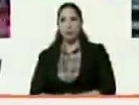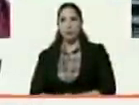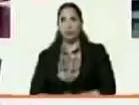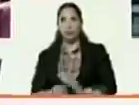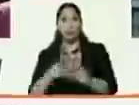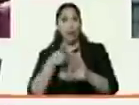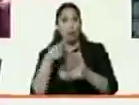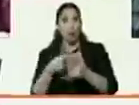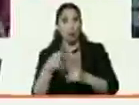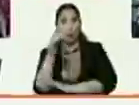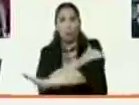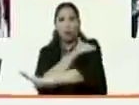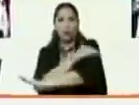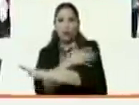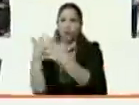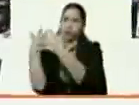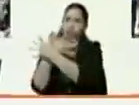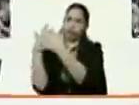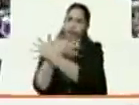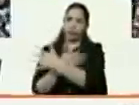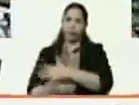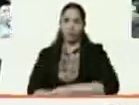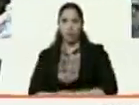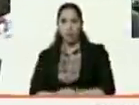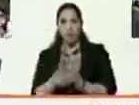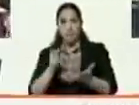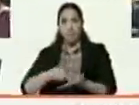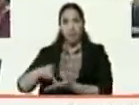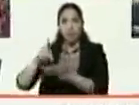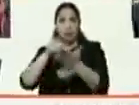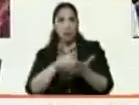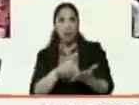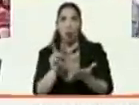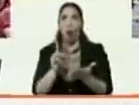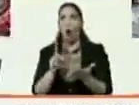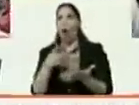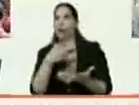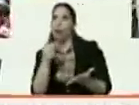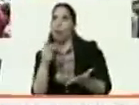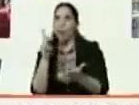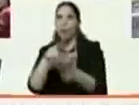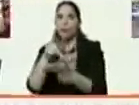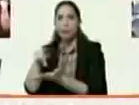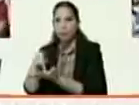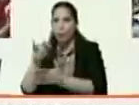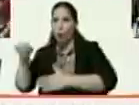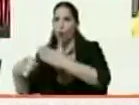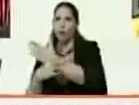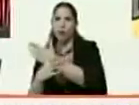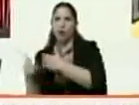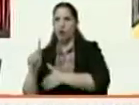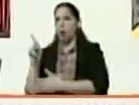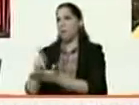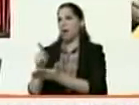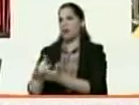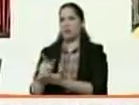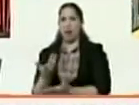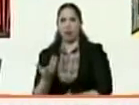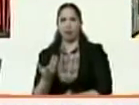Entonces la derecha está enredada. ¿Participo o no participo? Juanito Alimaña dice que no va a